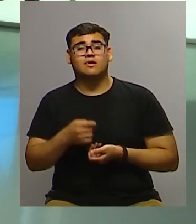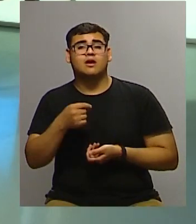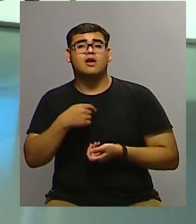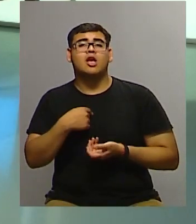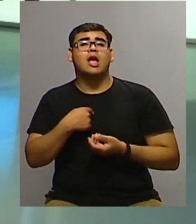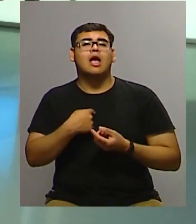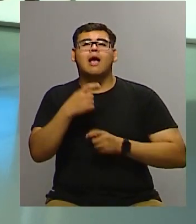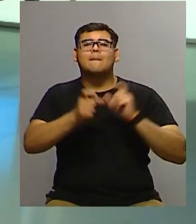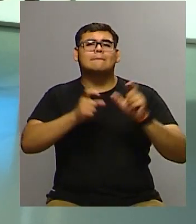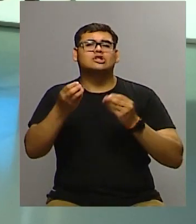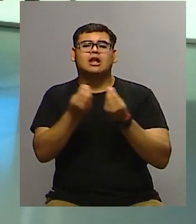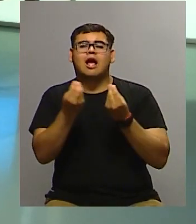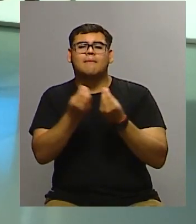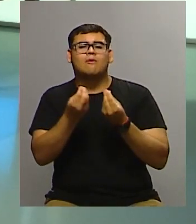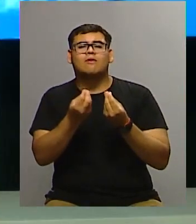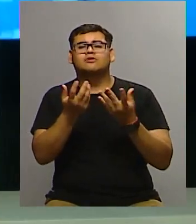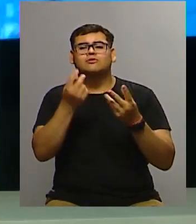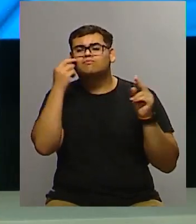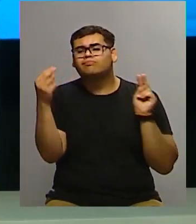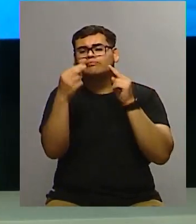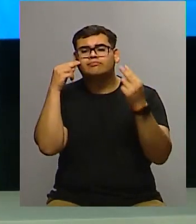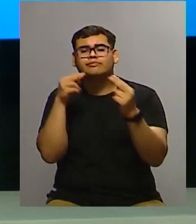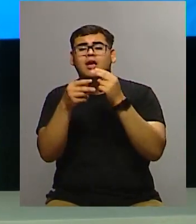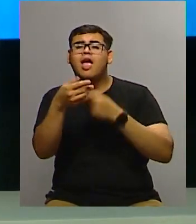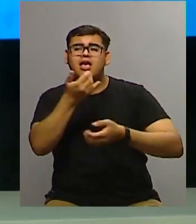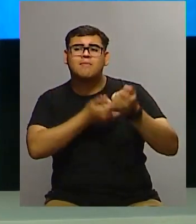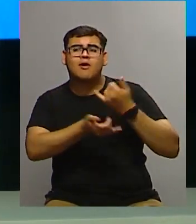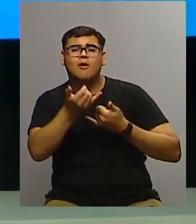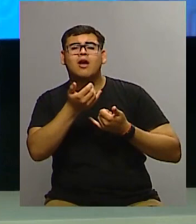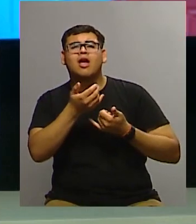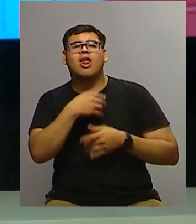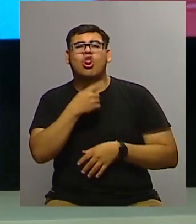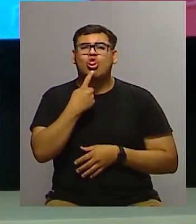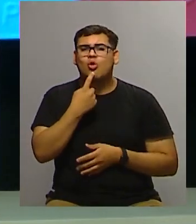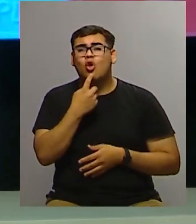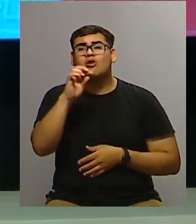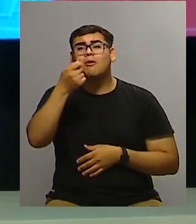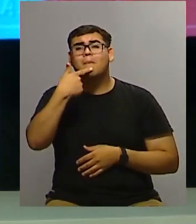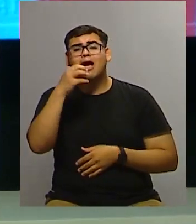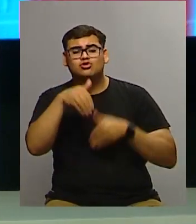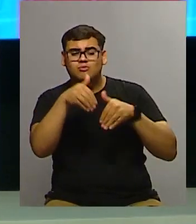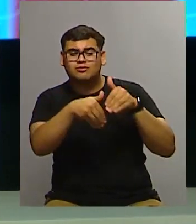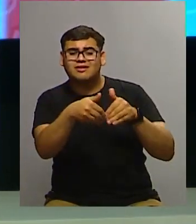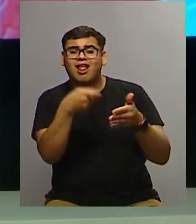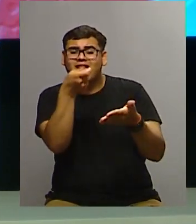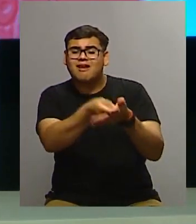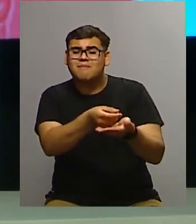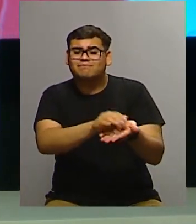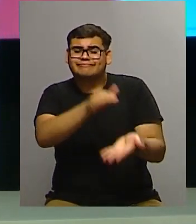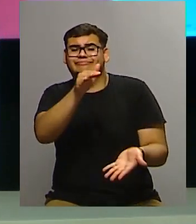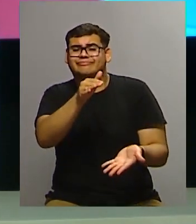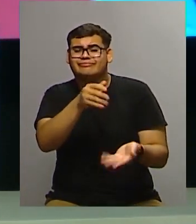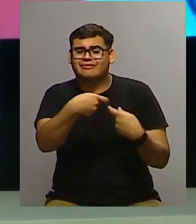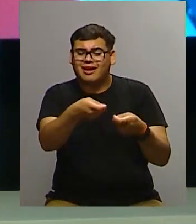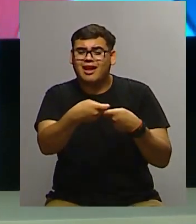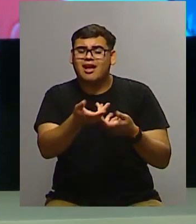y cuestionan esto del gasto en PASO, de gasto político de las elecciones. Entonces, el peronismo siempre ha